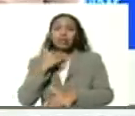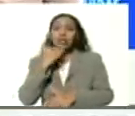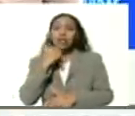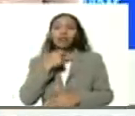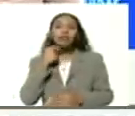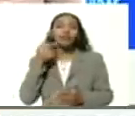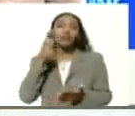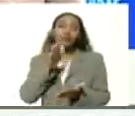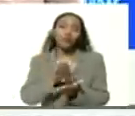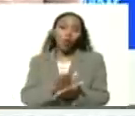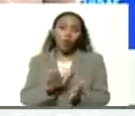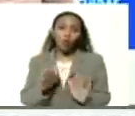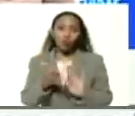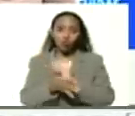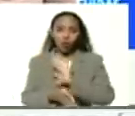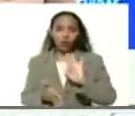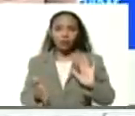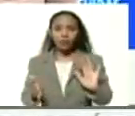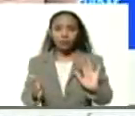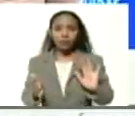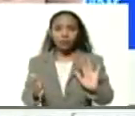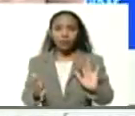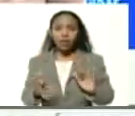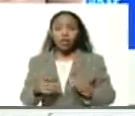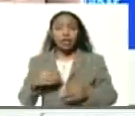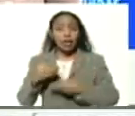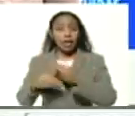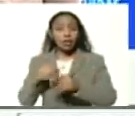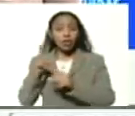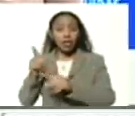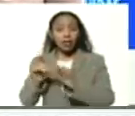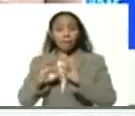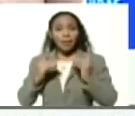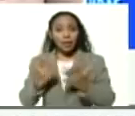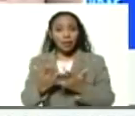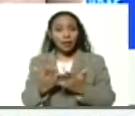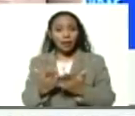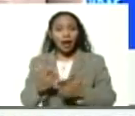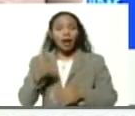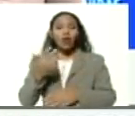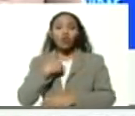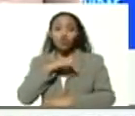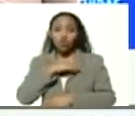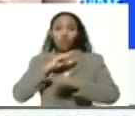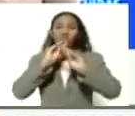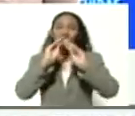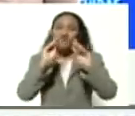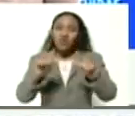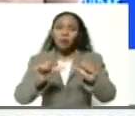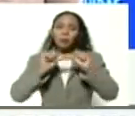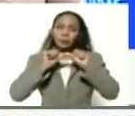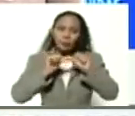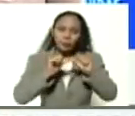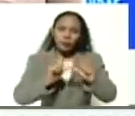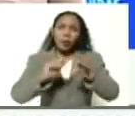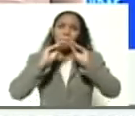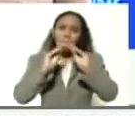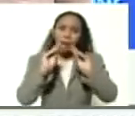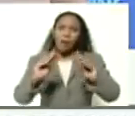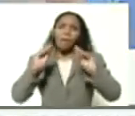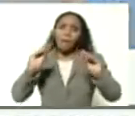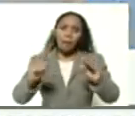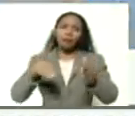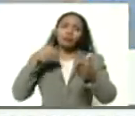incluso lamentablemente fallecer producto de esta pandemia. Hacemos un llamado permanentemente, pedimos